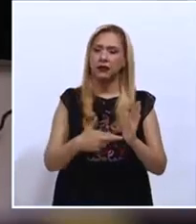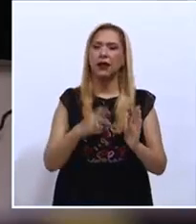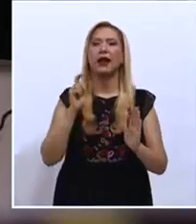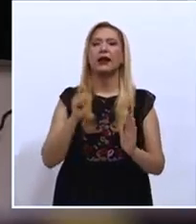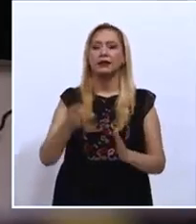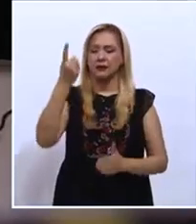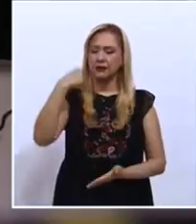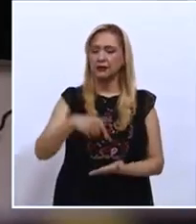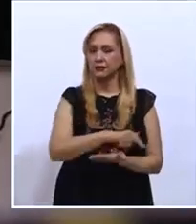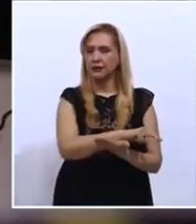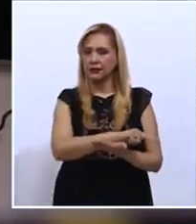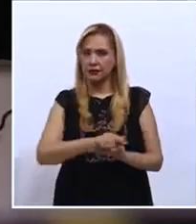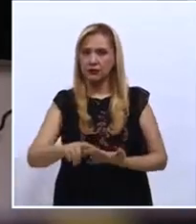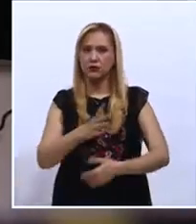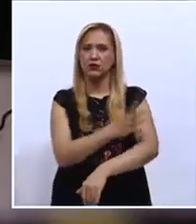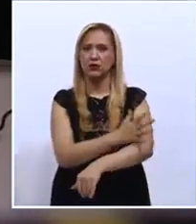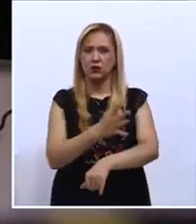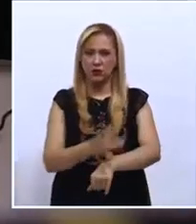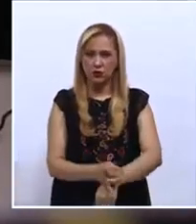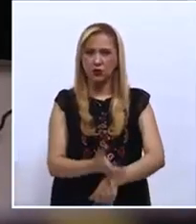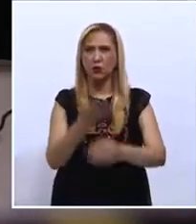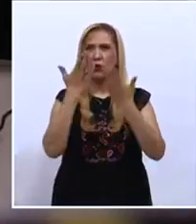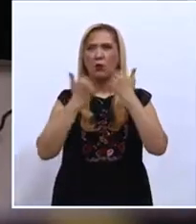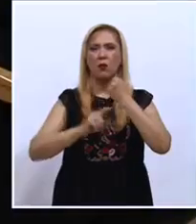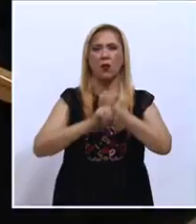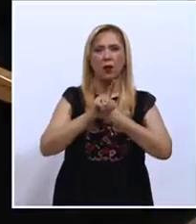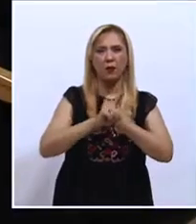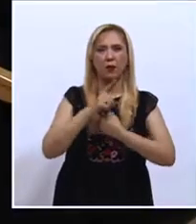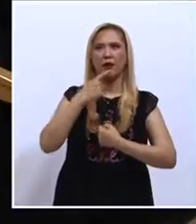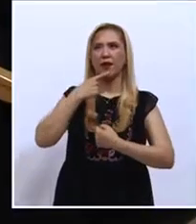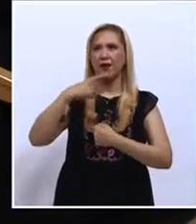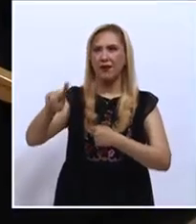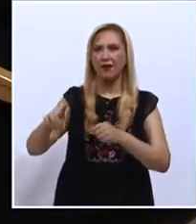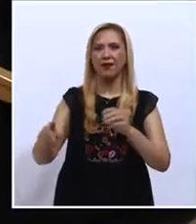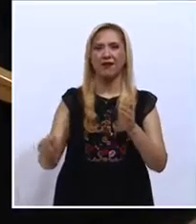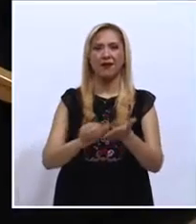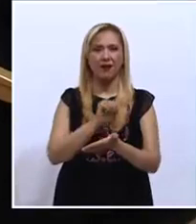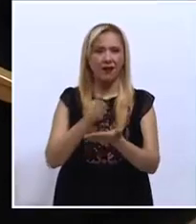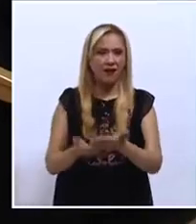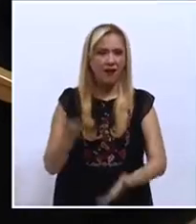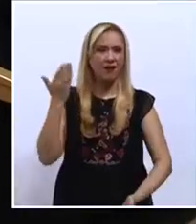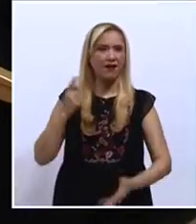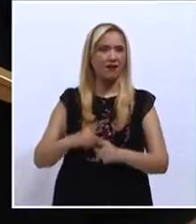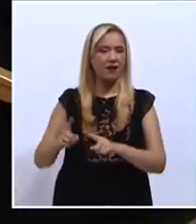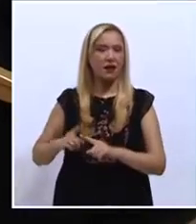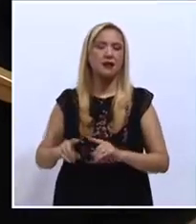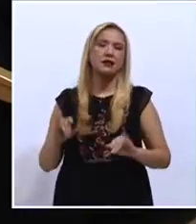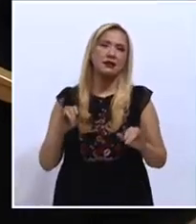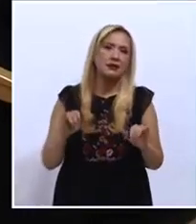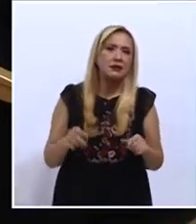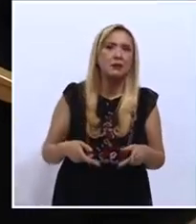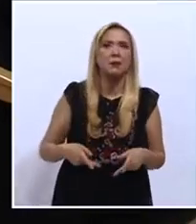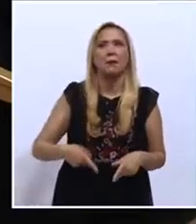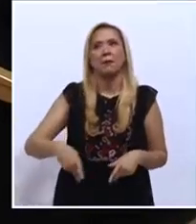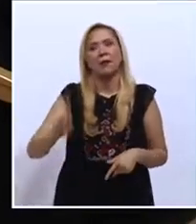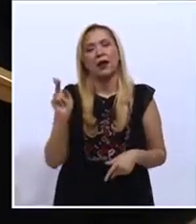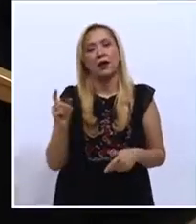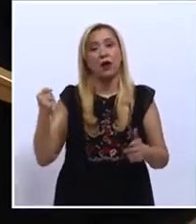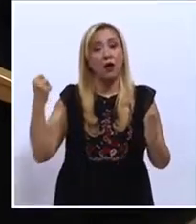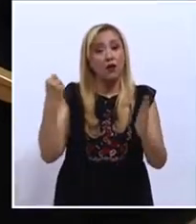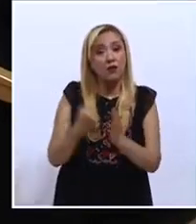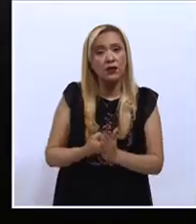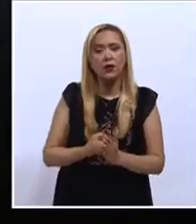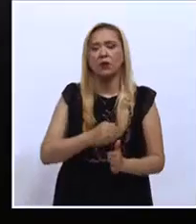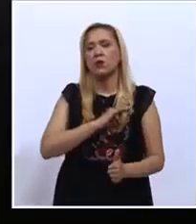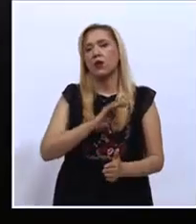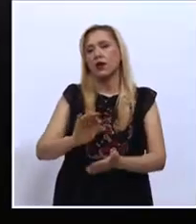es subjetiva, además de suponer una expresión ambigua y de fácil apreciación, por lo que exigirlo también puede convertirse en